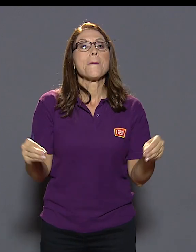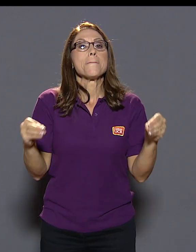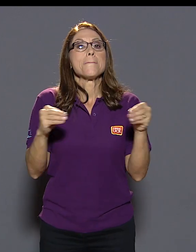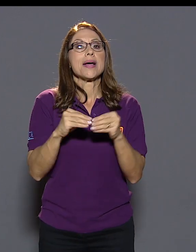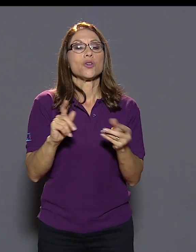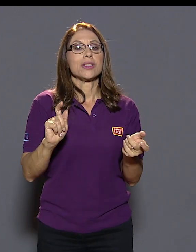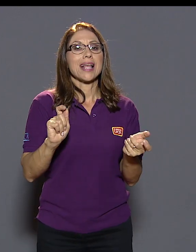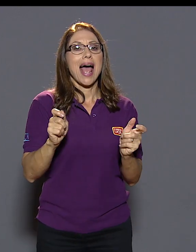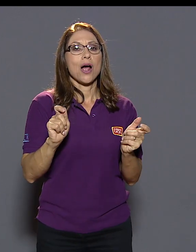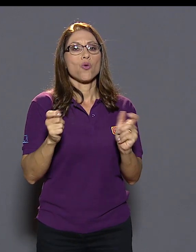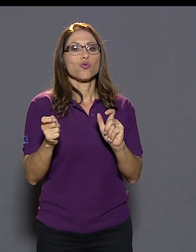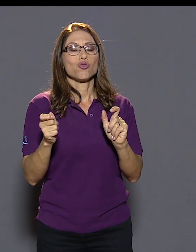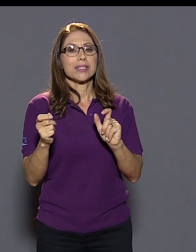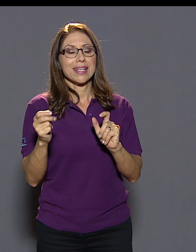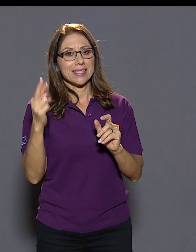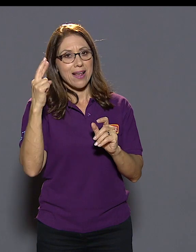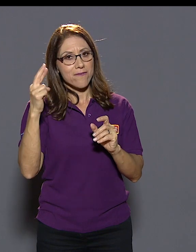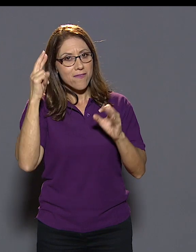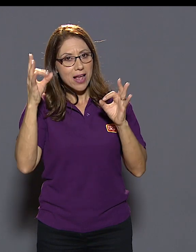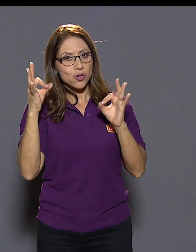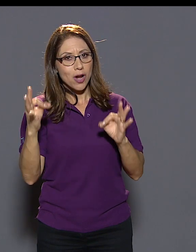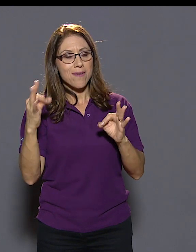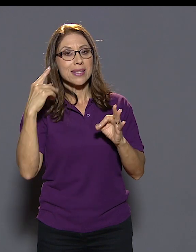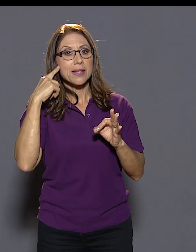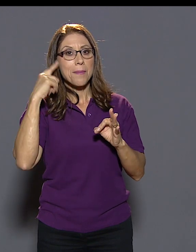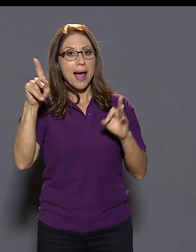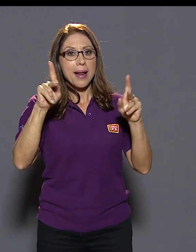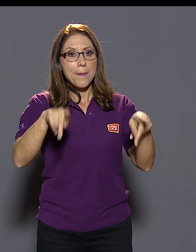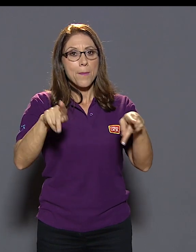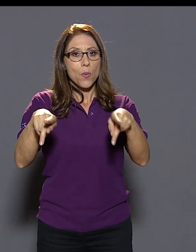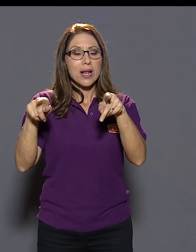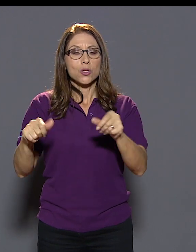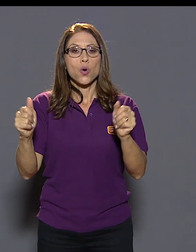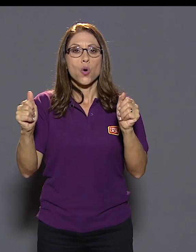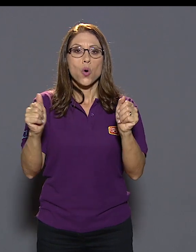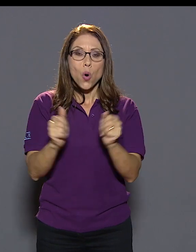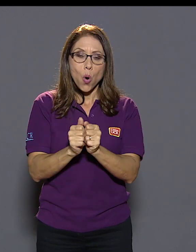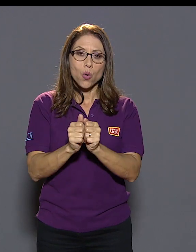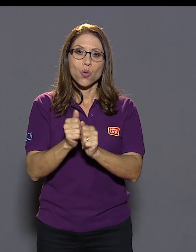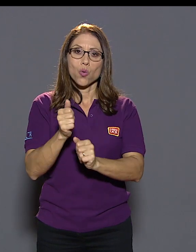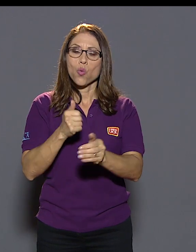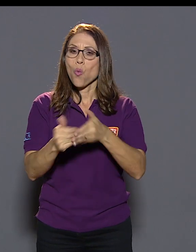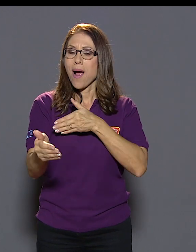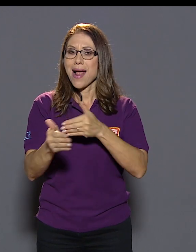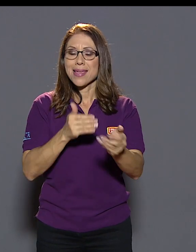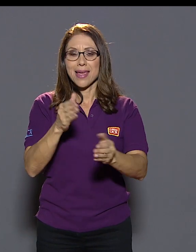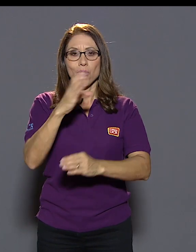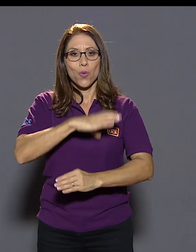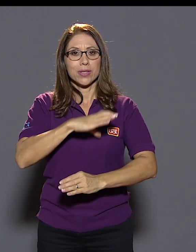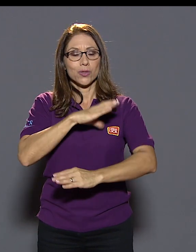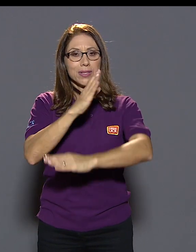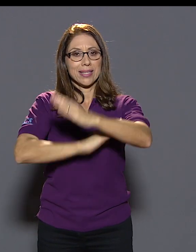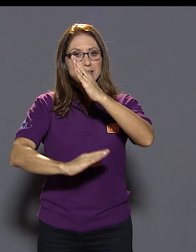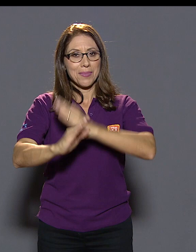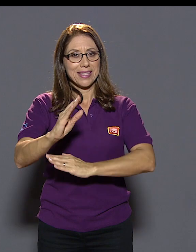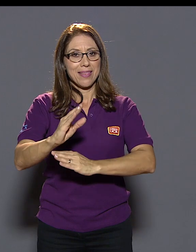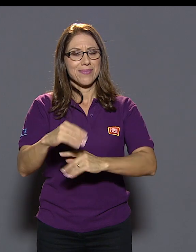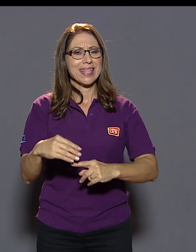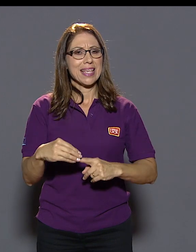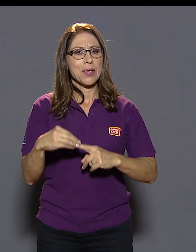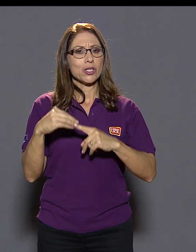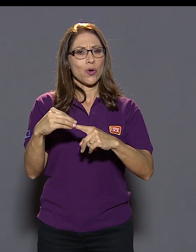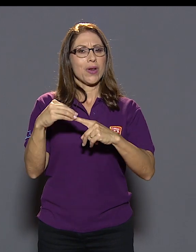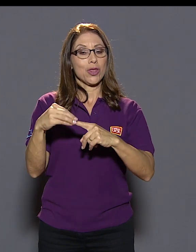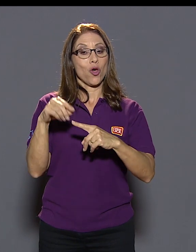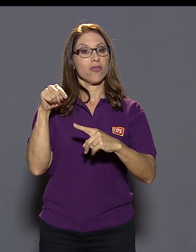ajustes razonables para la población con cualquier condición de discapacidad, y sobre todo, que eso es lo